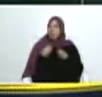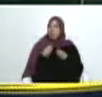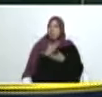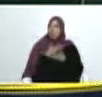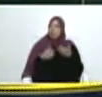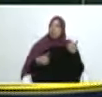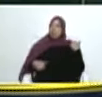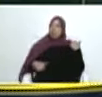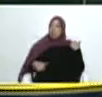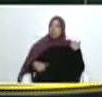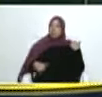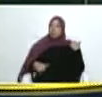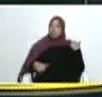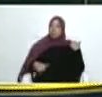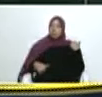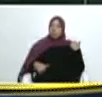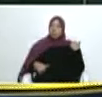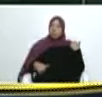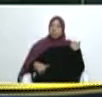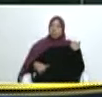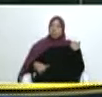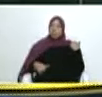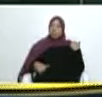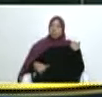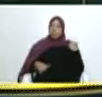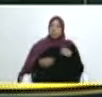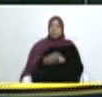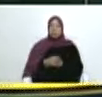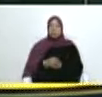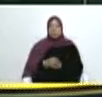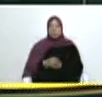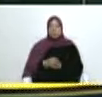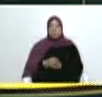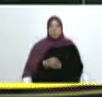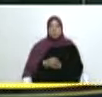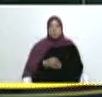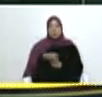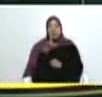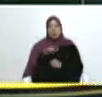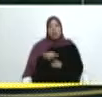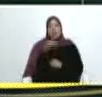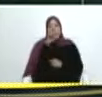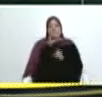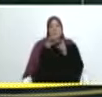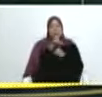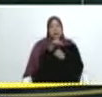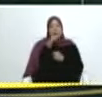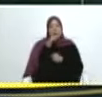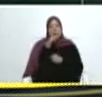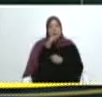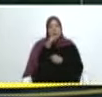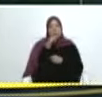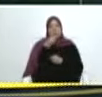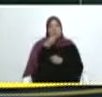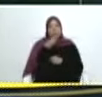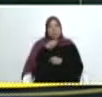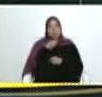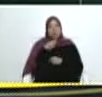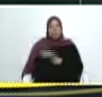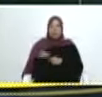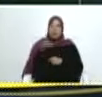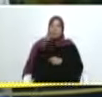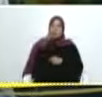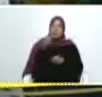presidente, usted siempre lo señaló, en el momento de la pandemia, años terribles que vivimos de la pandemia por el